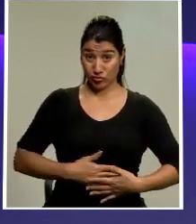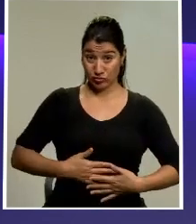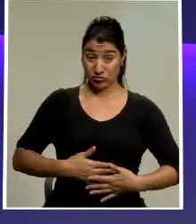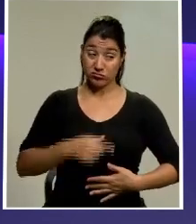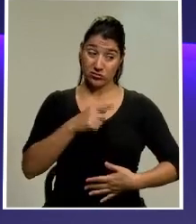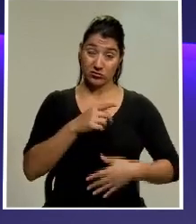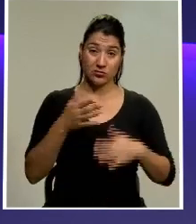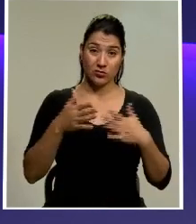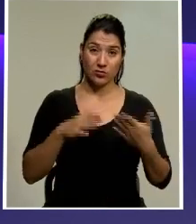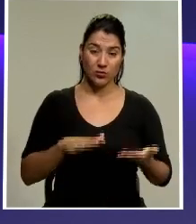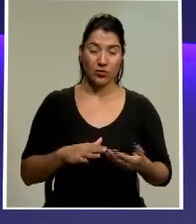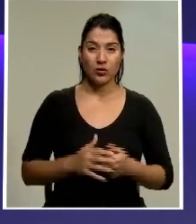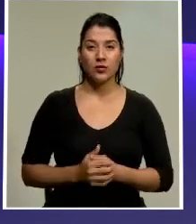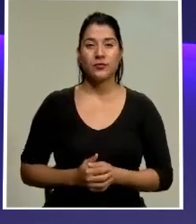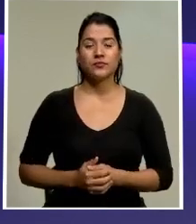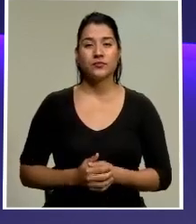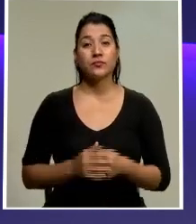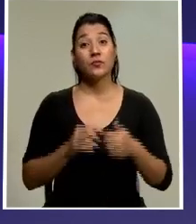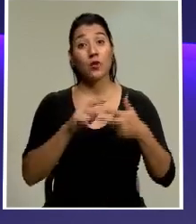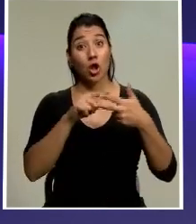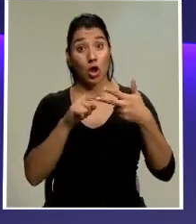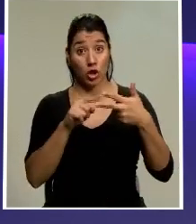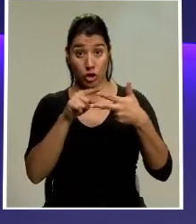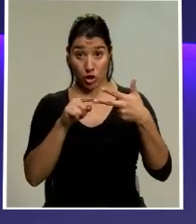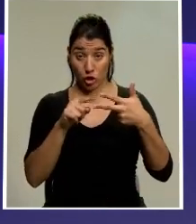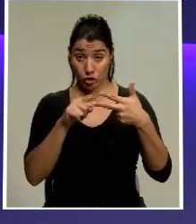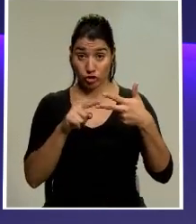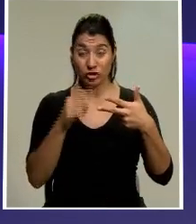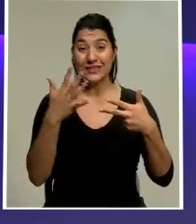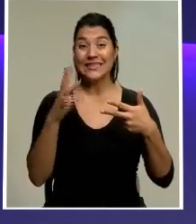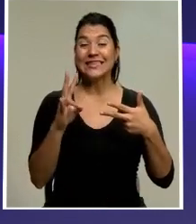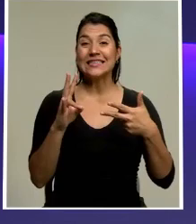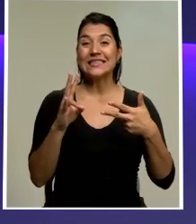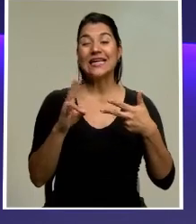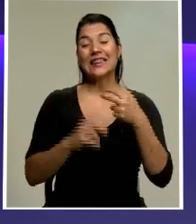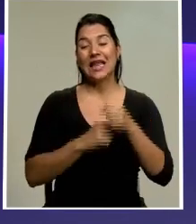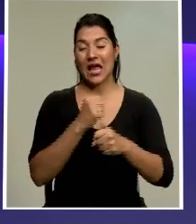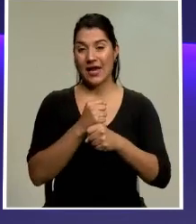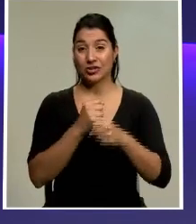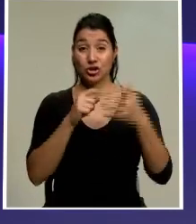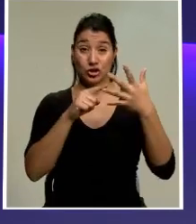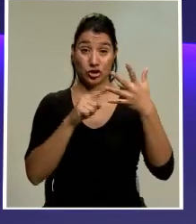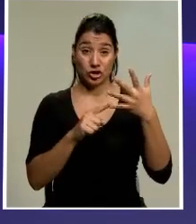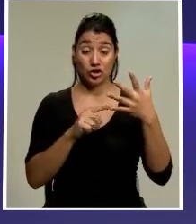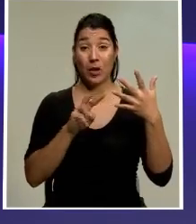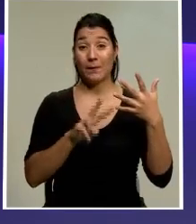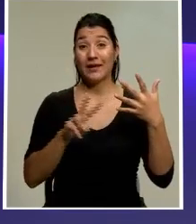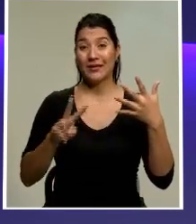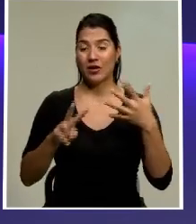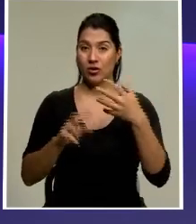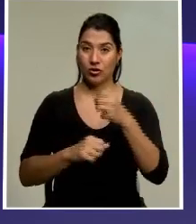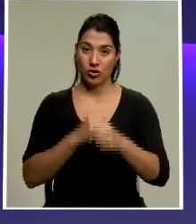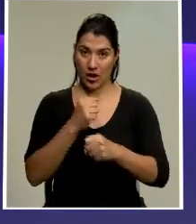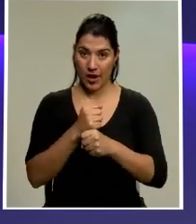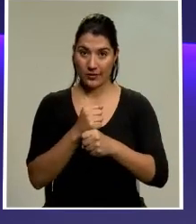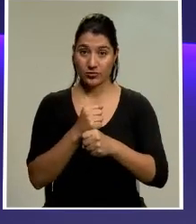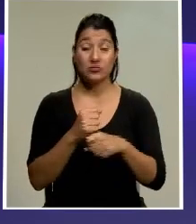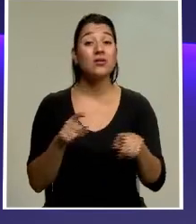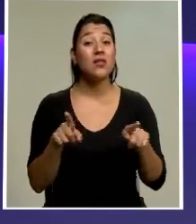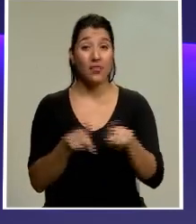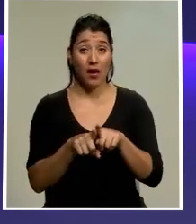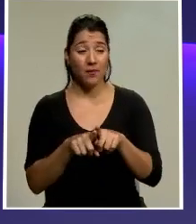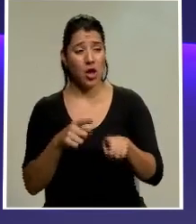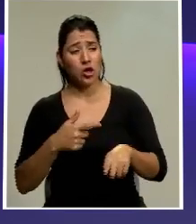la vida. Otros 2 de 17 y otros 2 de 22 años también resultaron